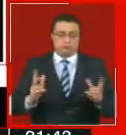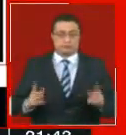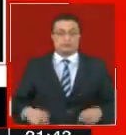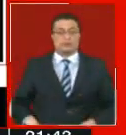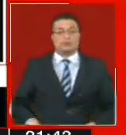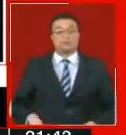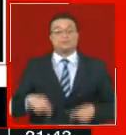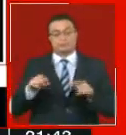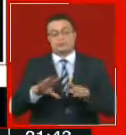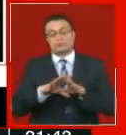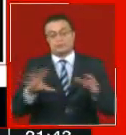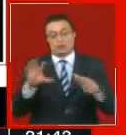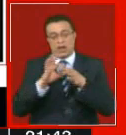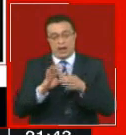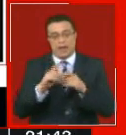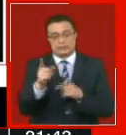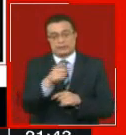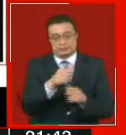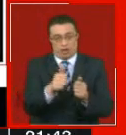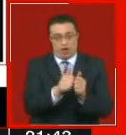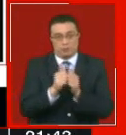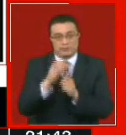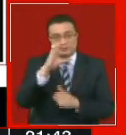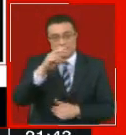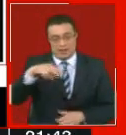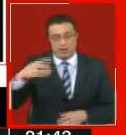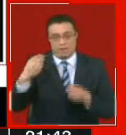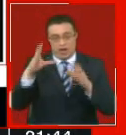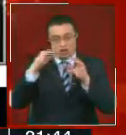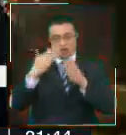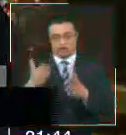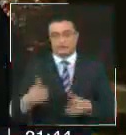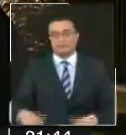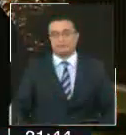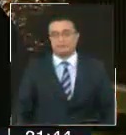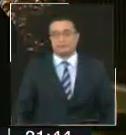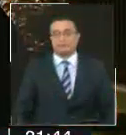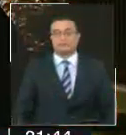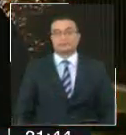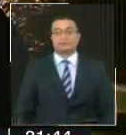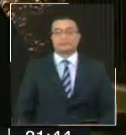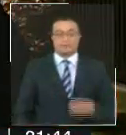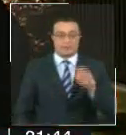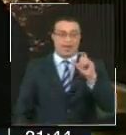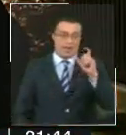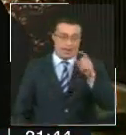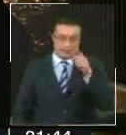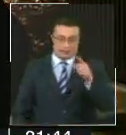piña Muchísimas gracias por habernos acompañado en CNN Prime que tenga muy buenas noches Muchas gracias Mónica buenas noches a usted